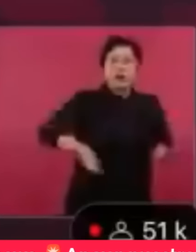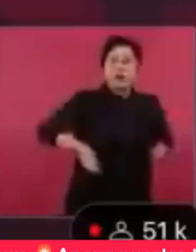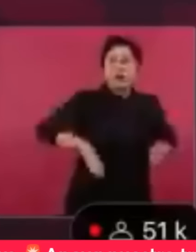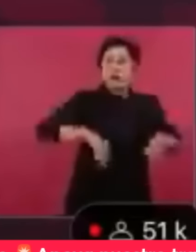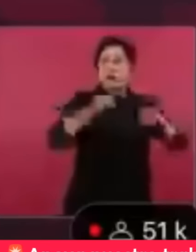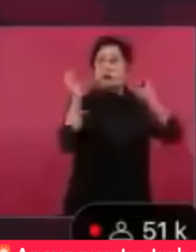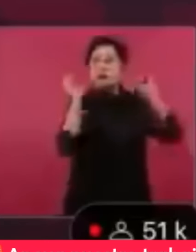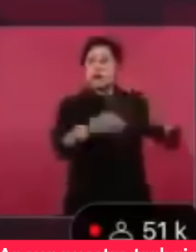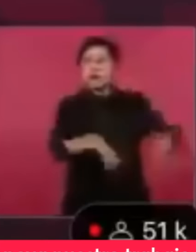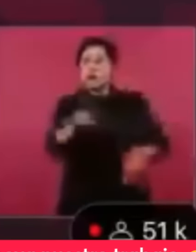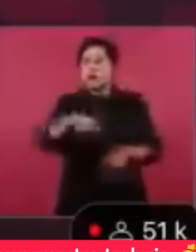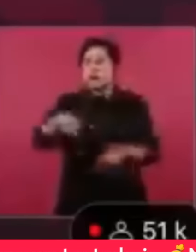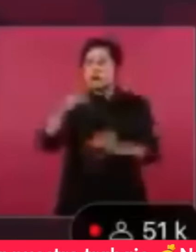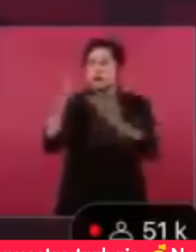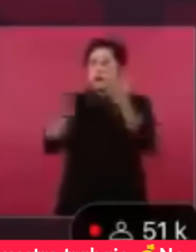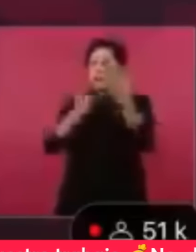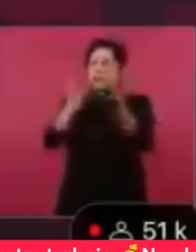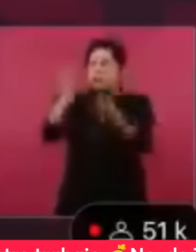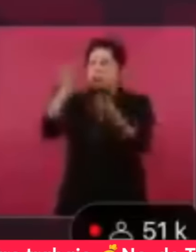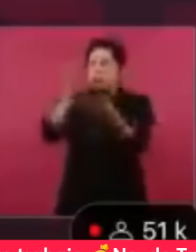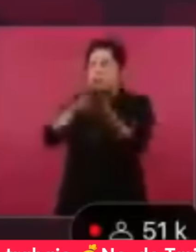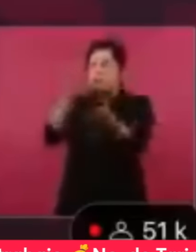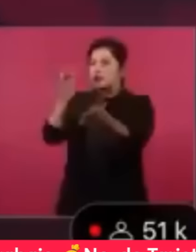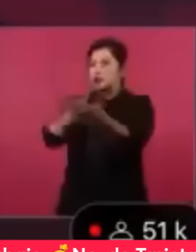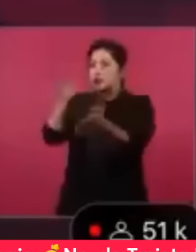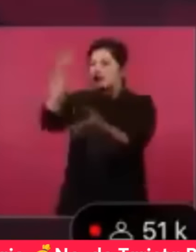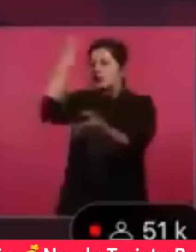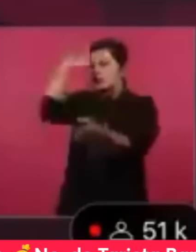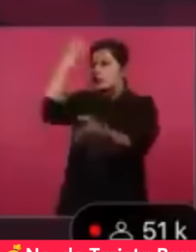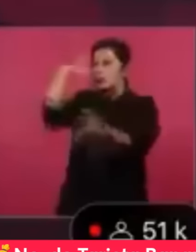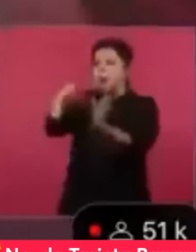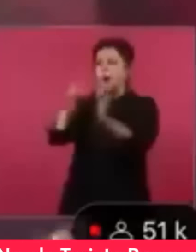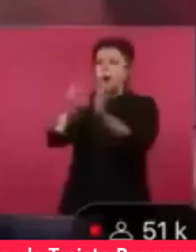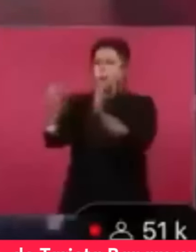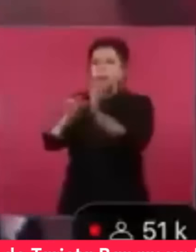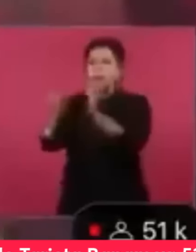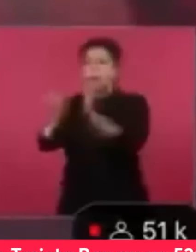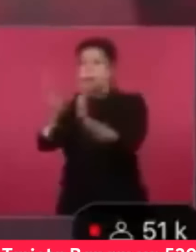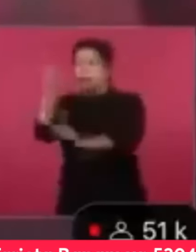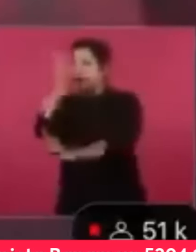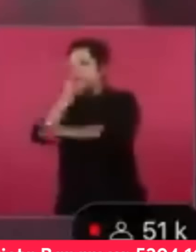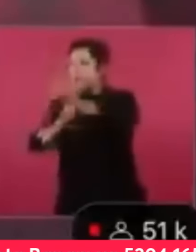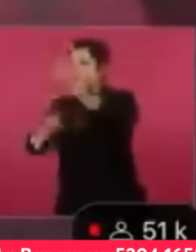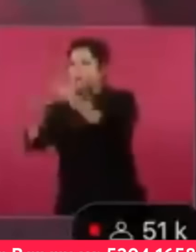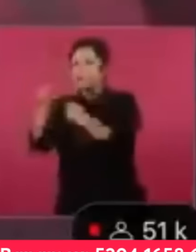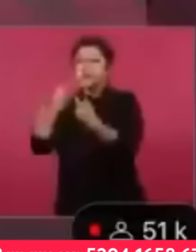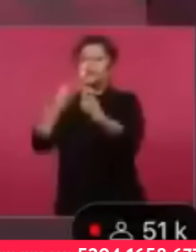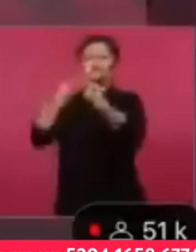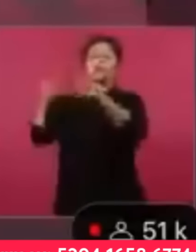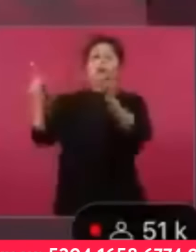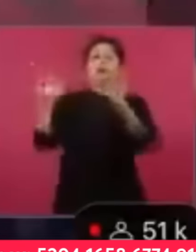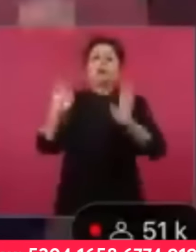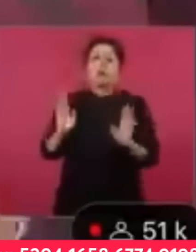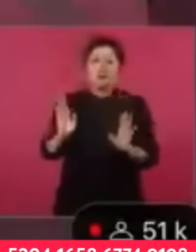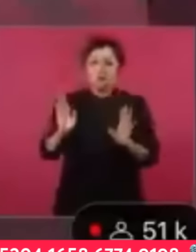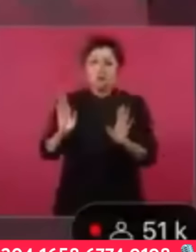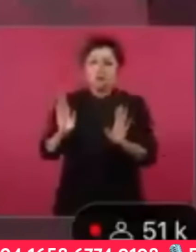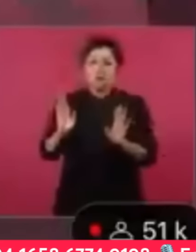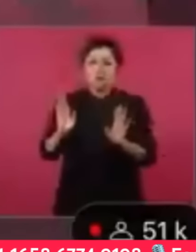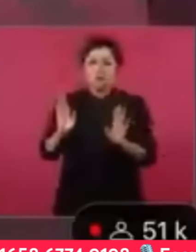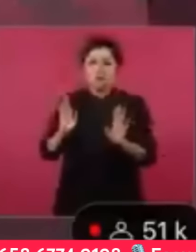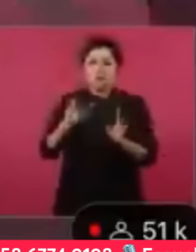ya la fueron dejando el camino ya aprendieron otras cosas que no